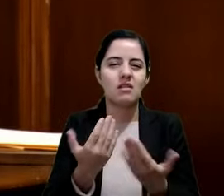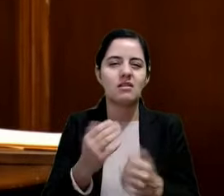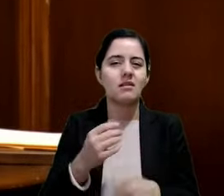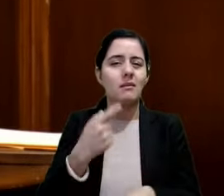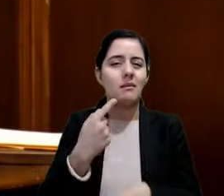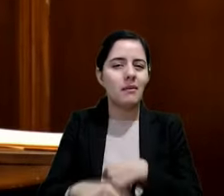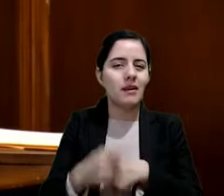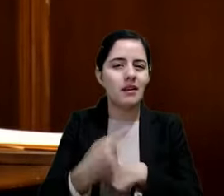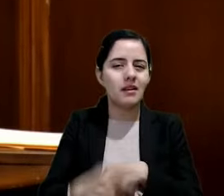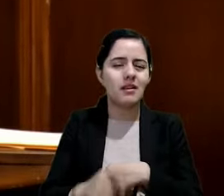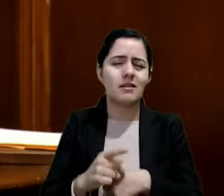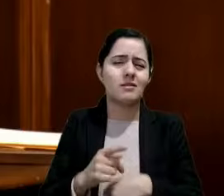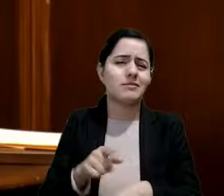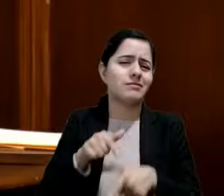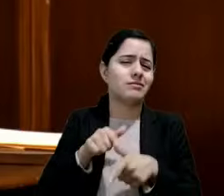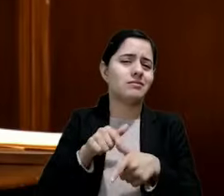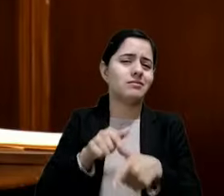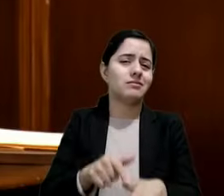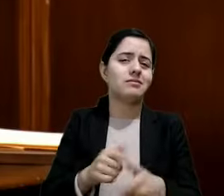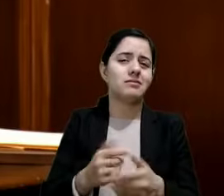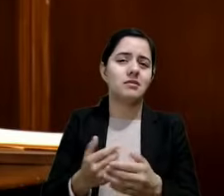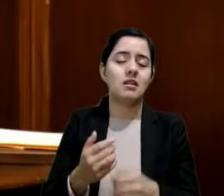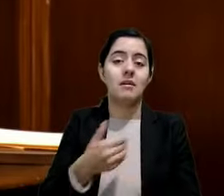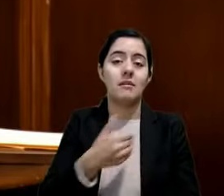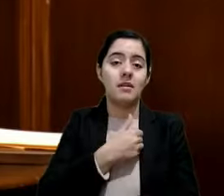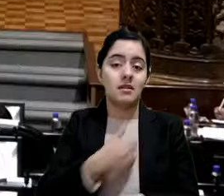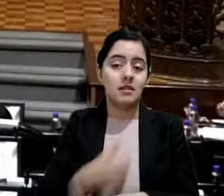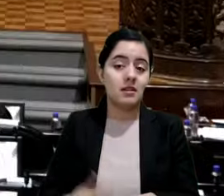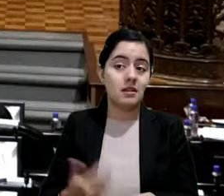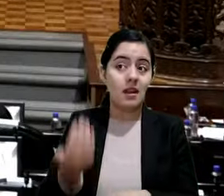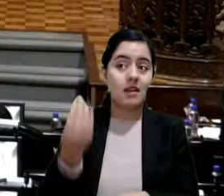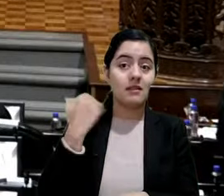cada administración que nos antecedió.